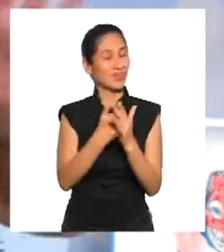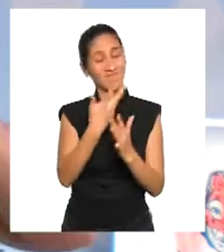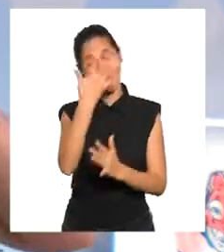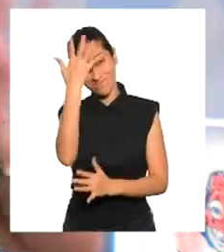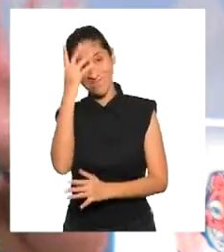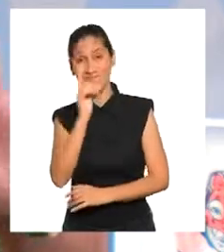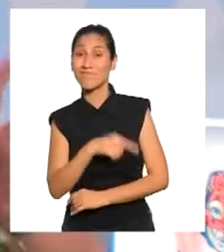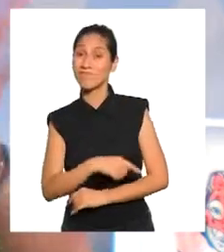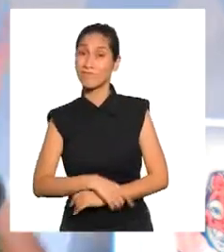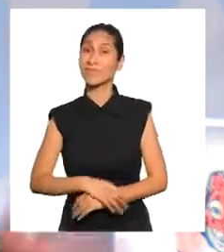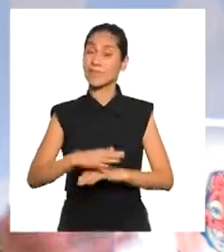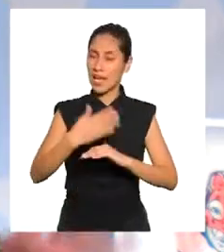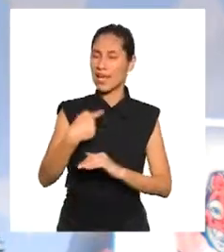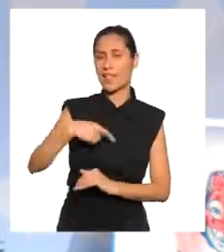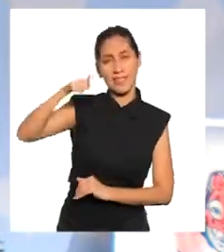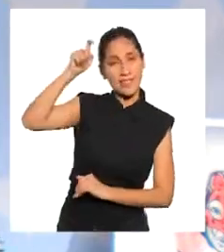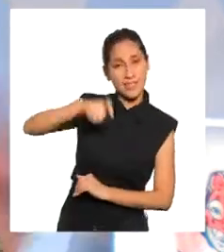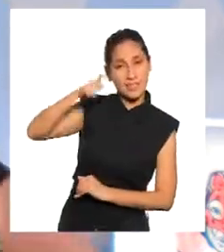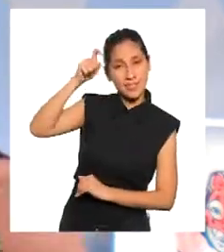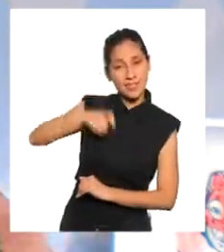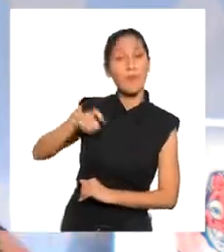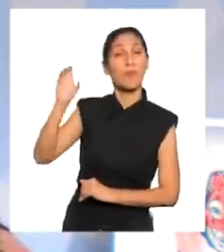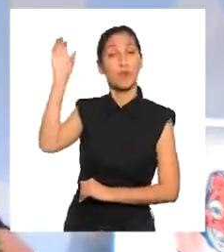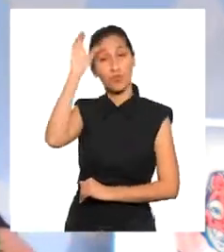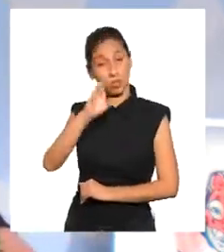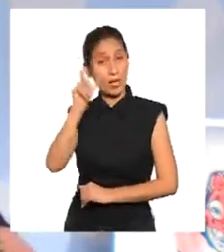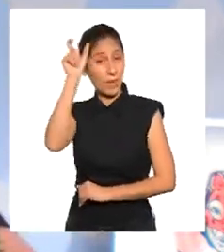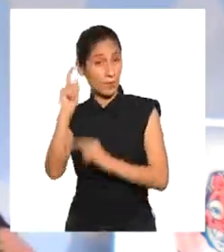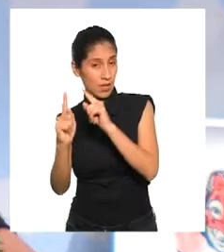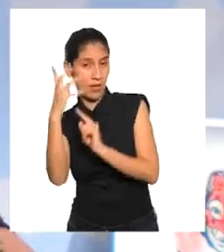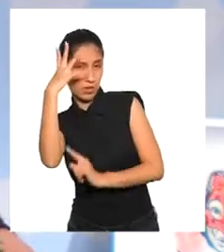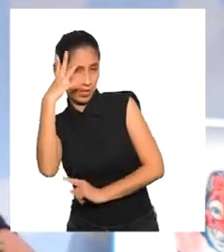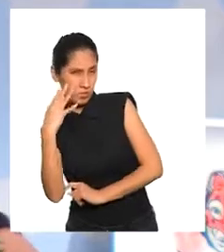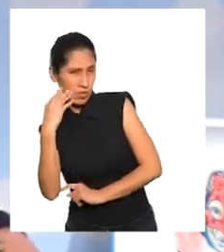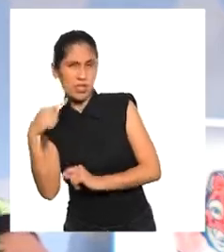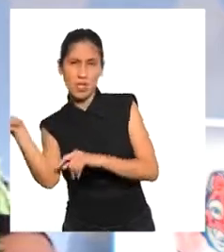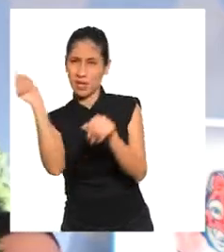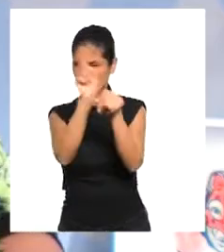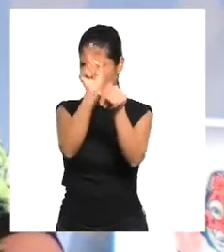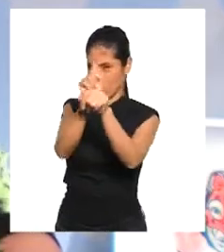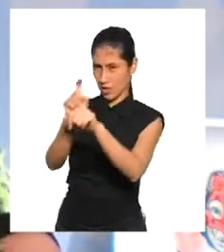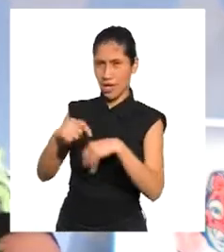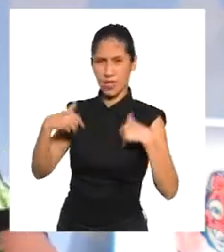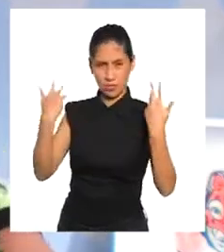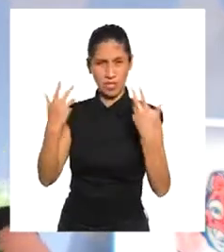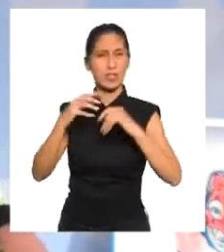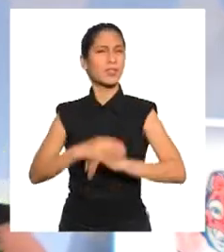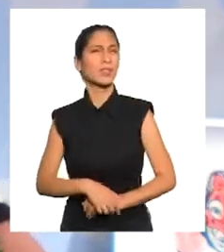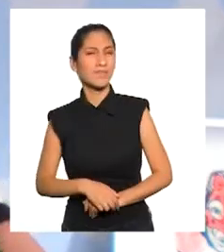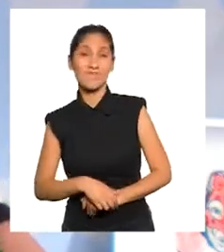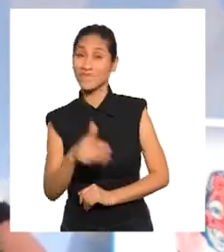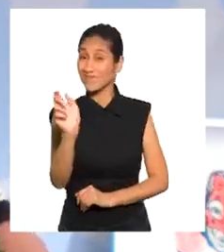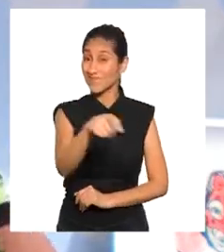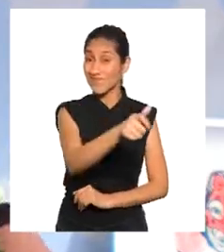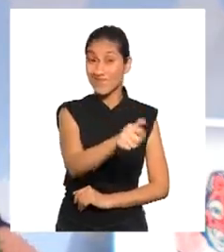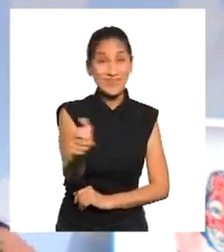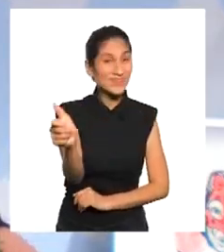que necesitamos buscar a una especialista en el tema. Googleana, por favor, llama a alguien que nos ayude.